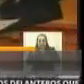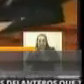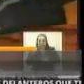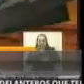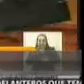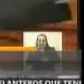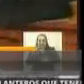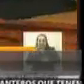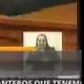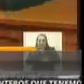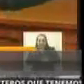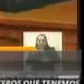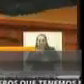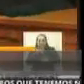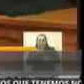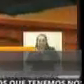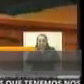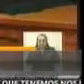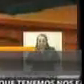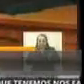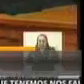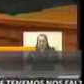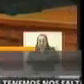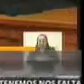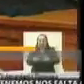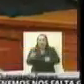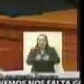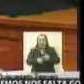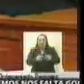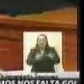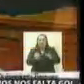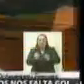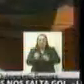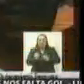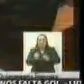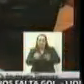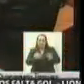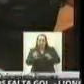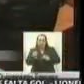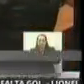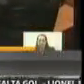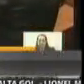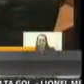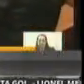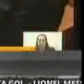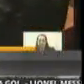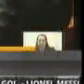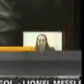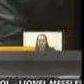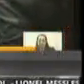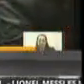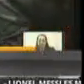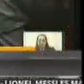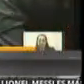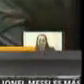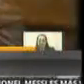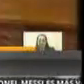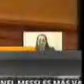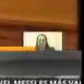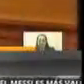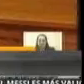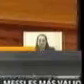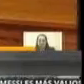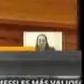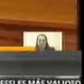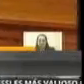634 de acero como estas hasta 600 600 metros cúbicos de capacidad y